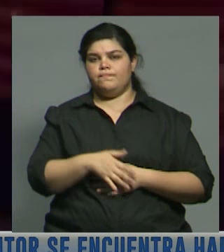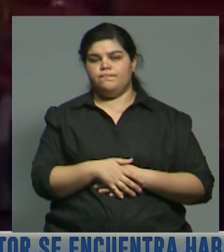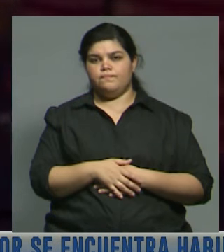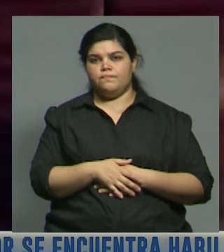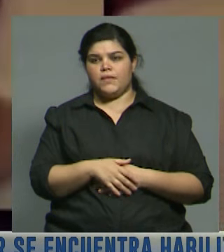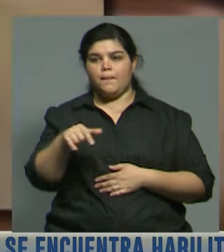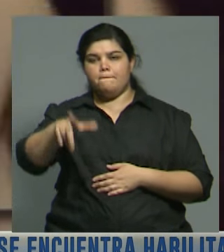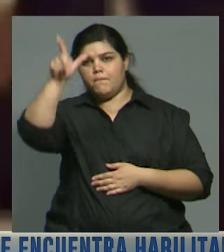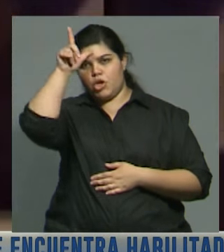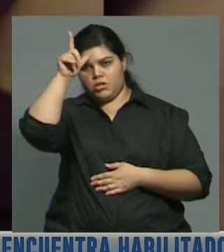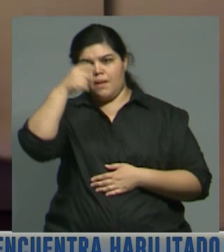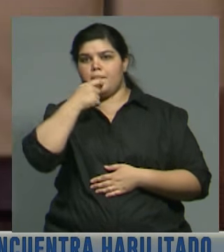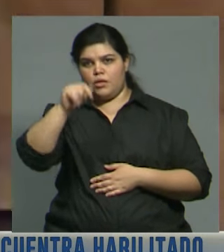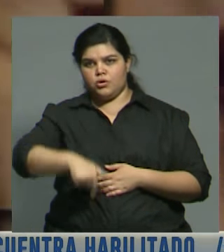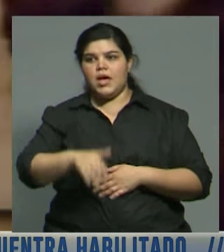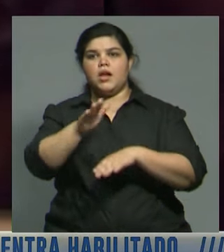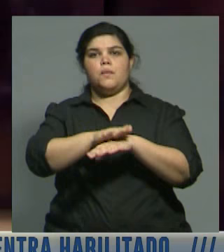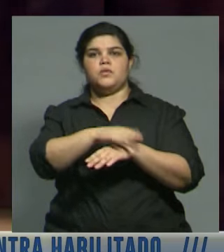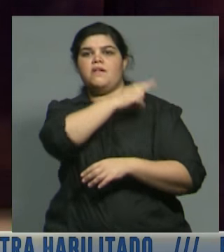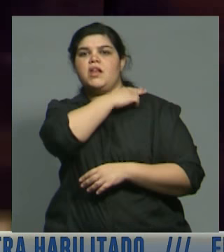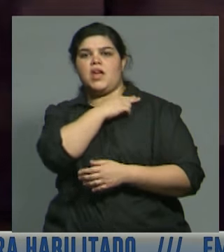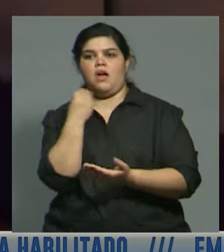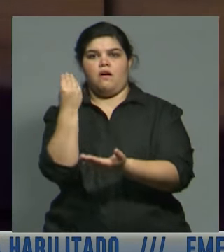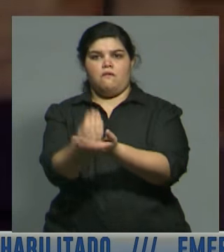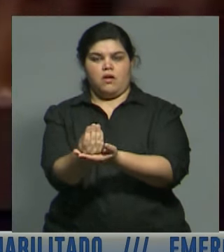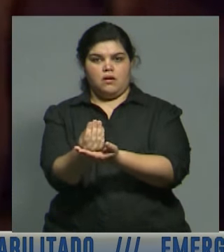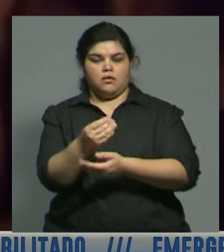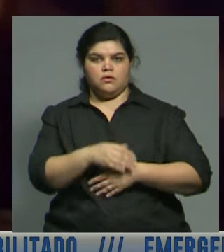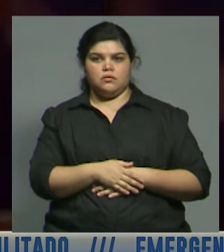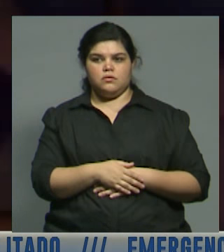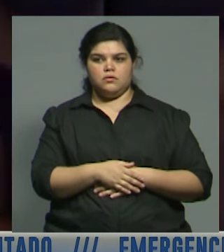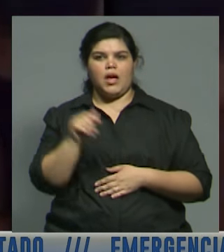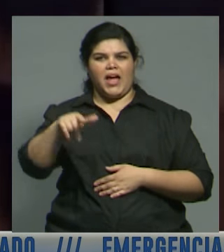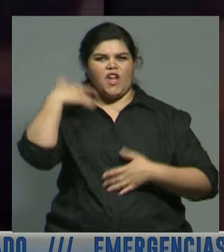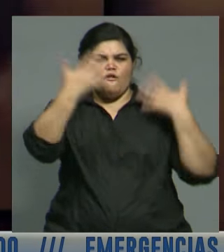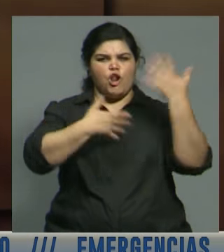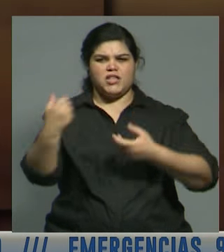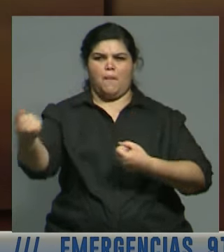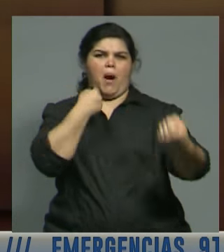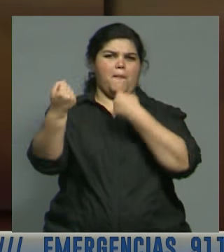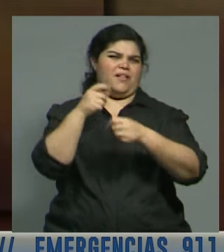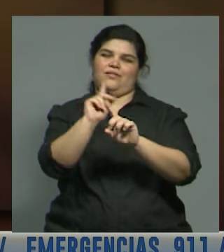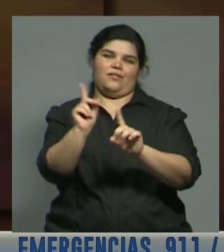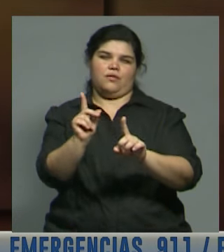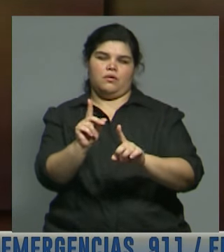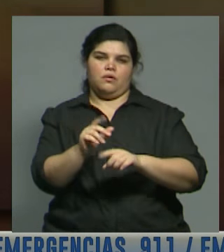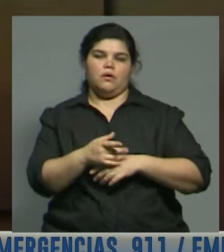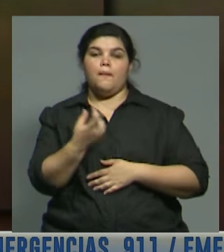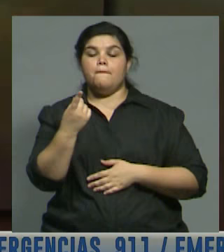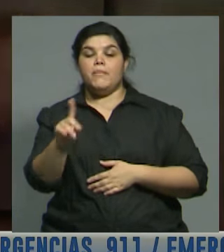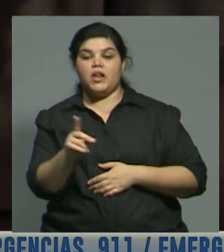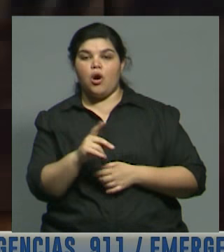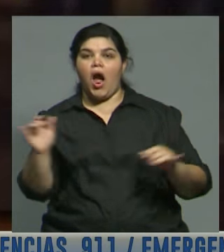con un jefe de operativo que sin llegar a límites violentos físicos le sugirió a